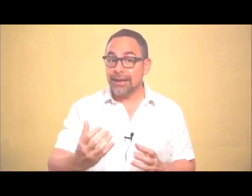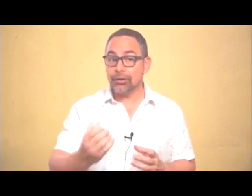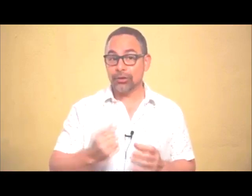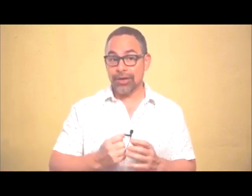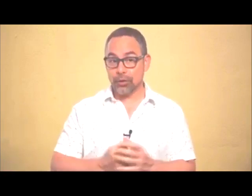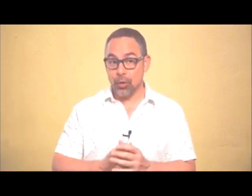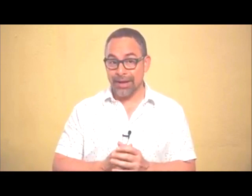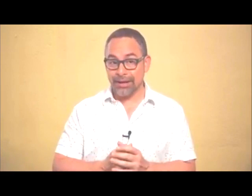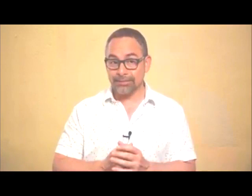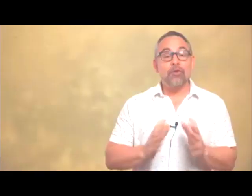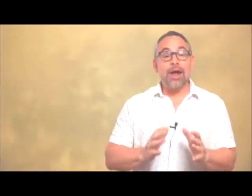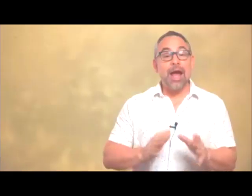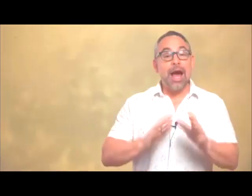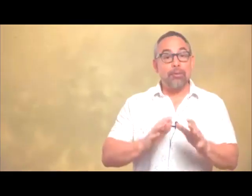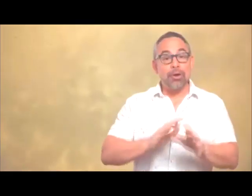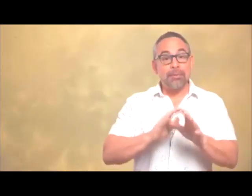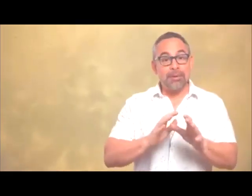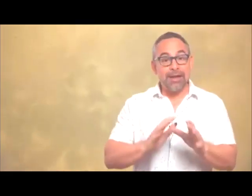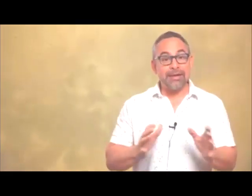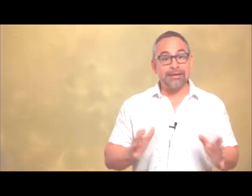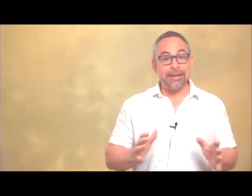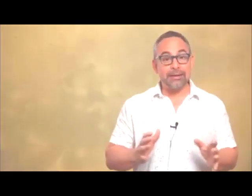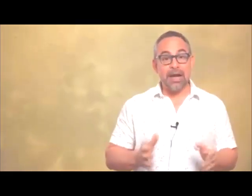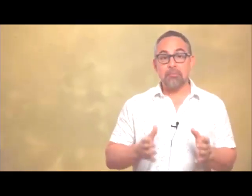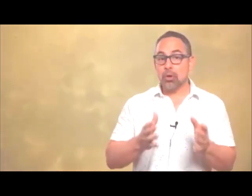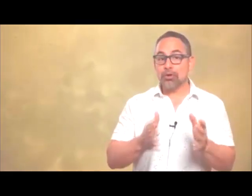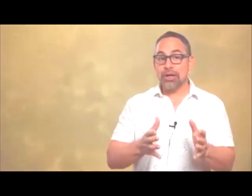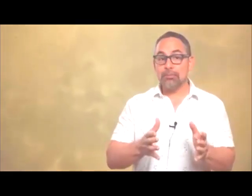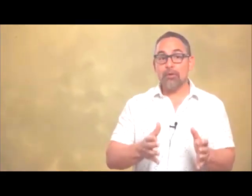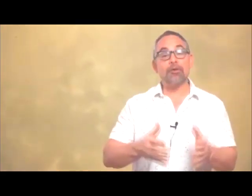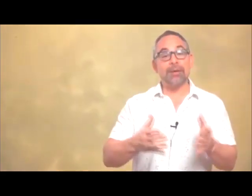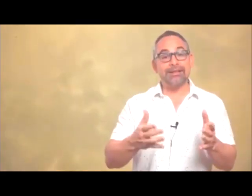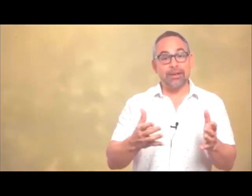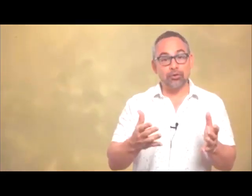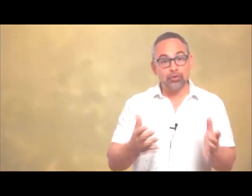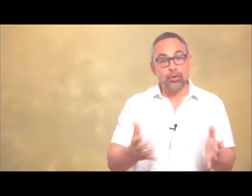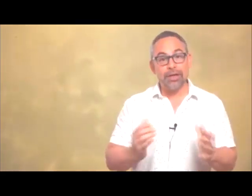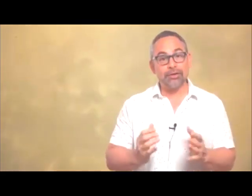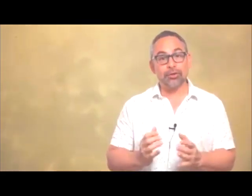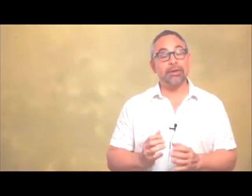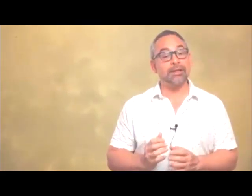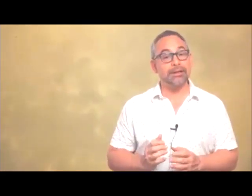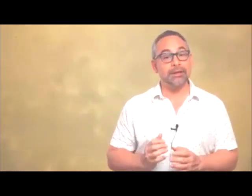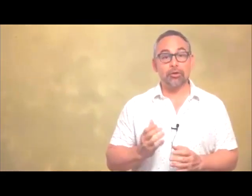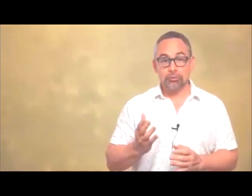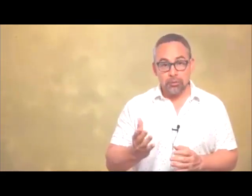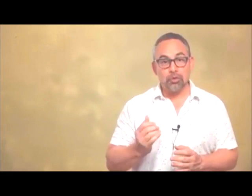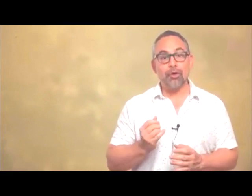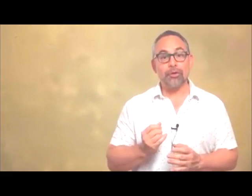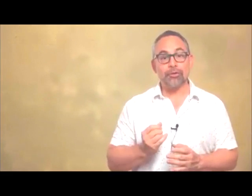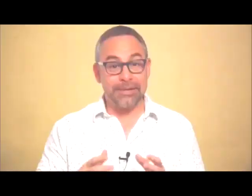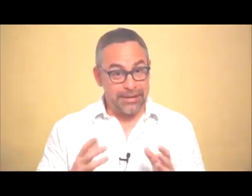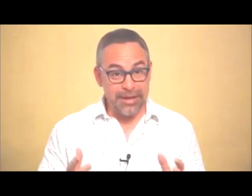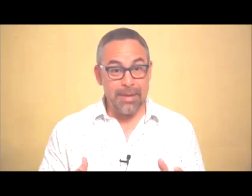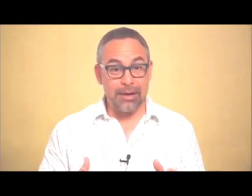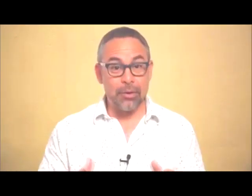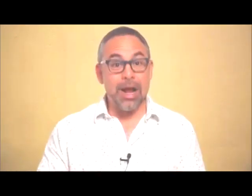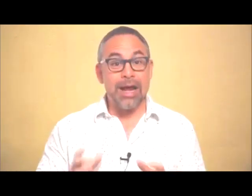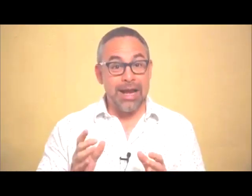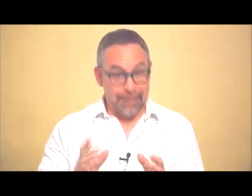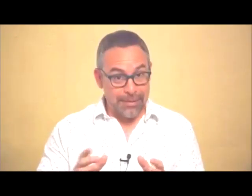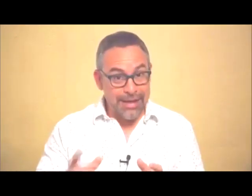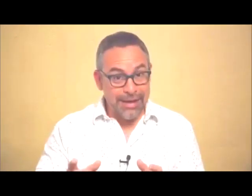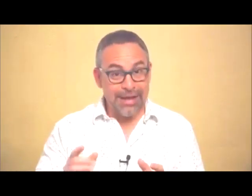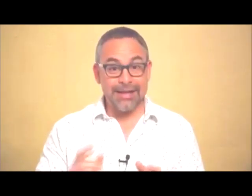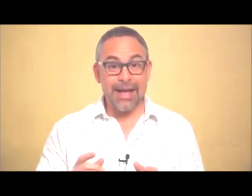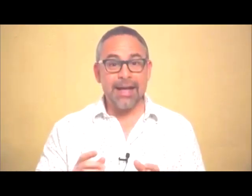la alta sociedad cubana. Fue amor a primera vista. Al poco tiempo formalizaron su relación y se hicieron novios. Sin embargo,